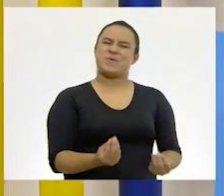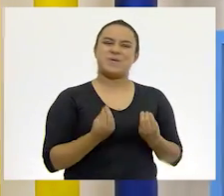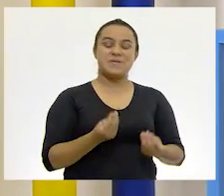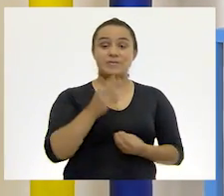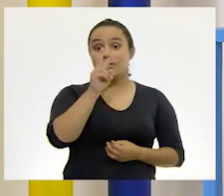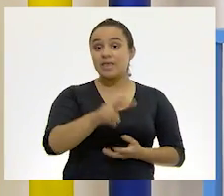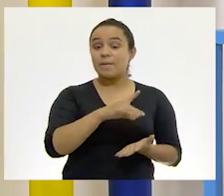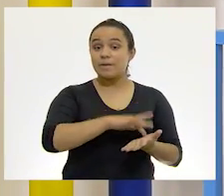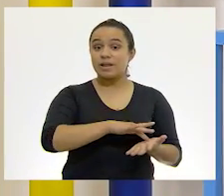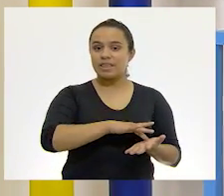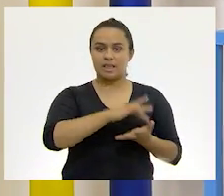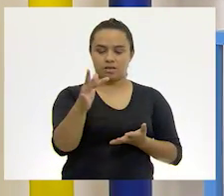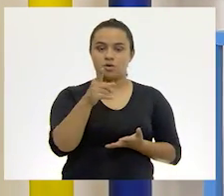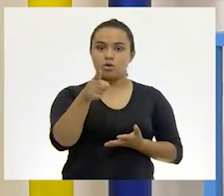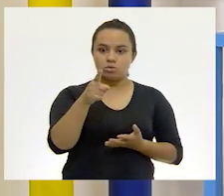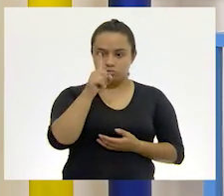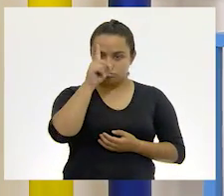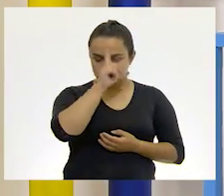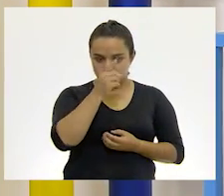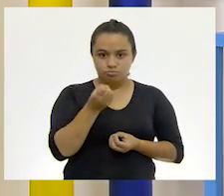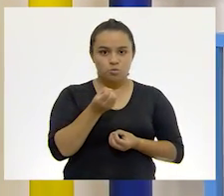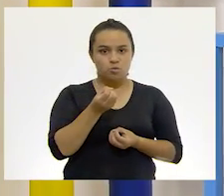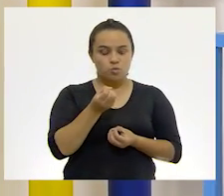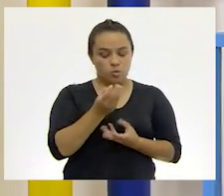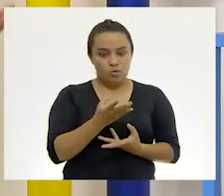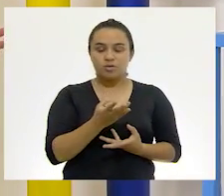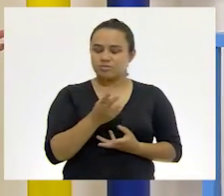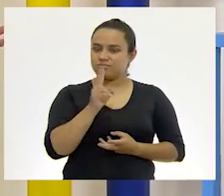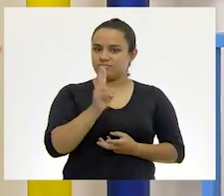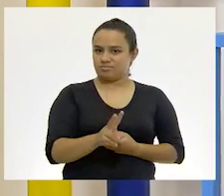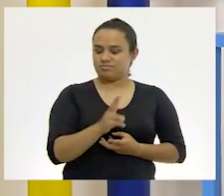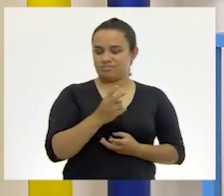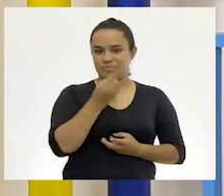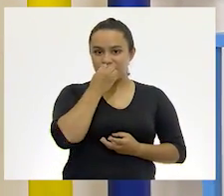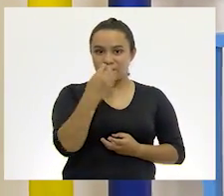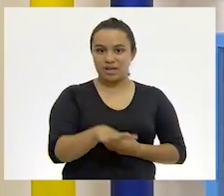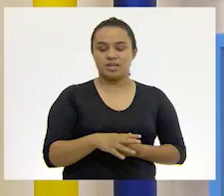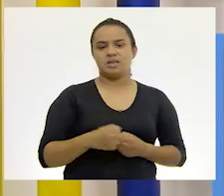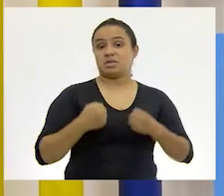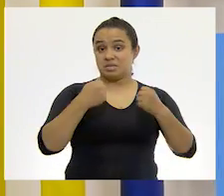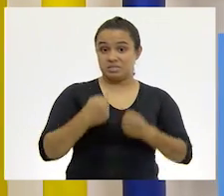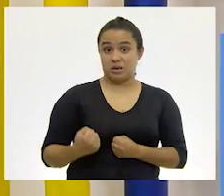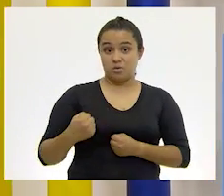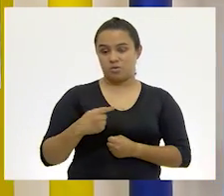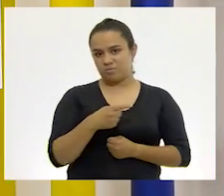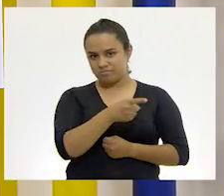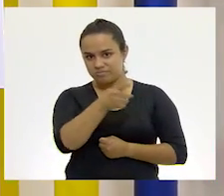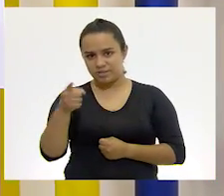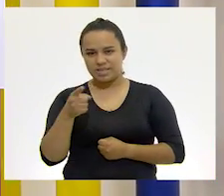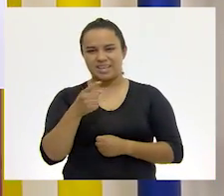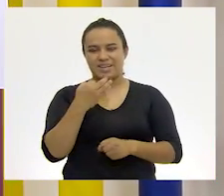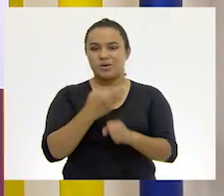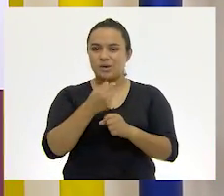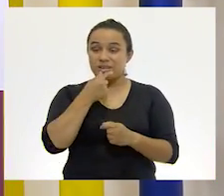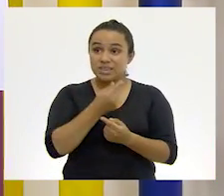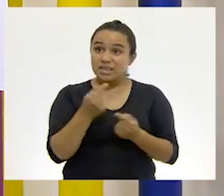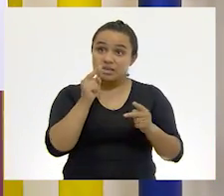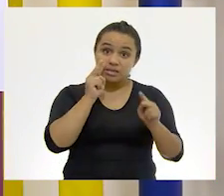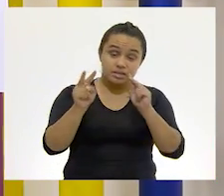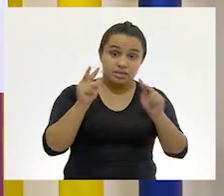Te agradezco muchísimo que nos hayas dado todas estas recomendaciones que seguramente a todos los que están en